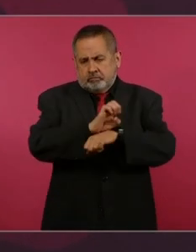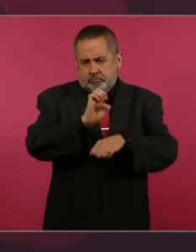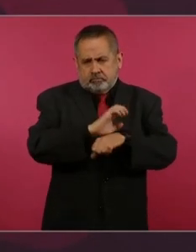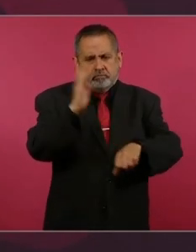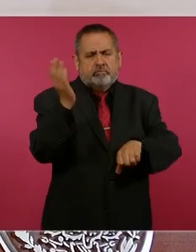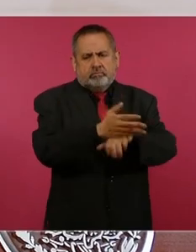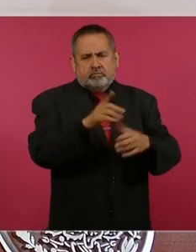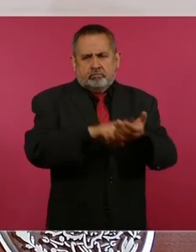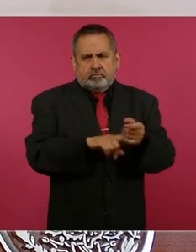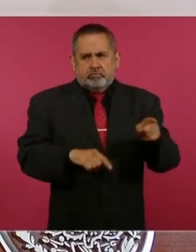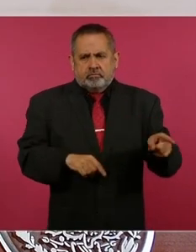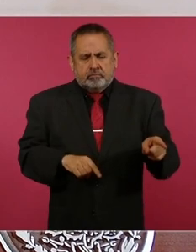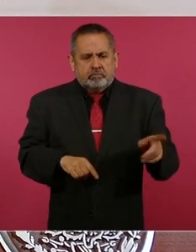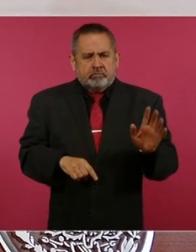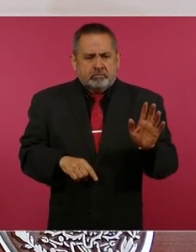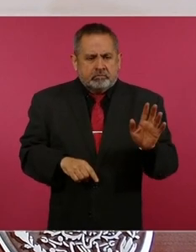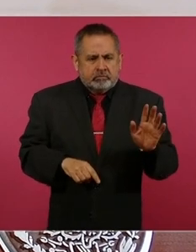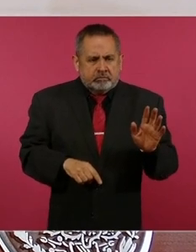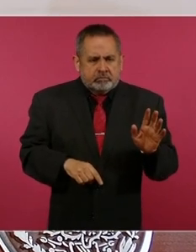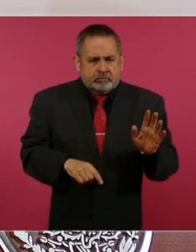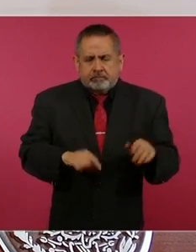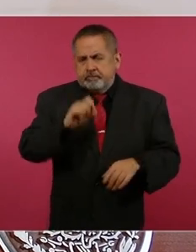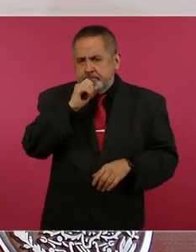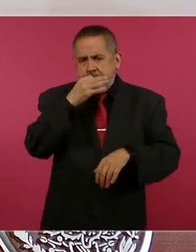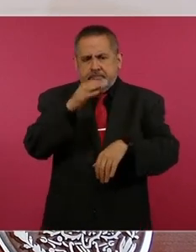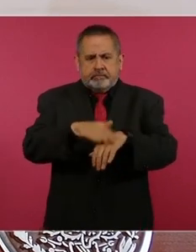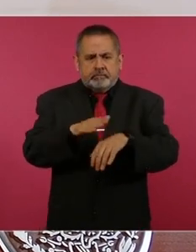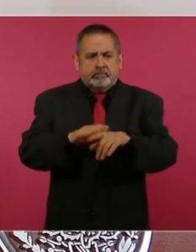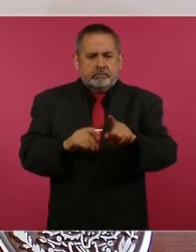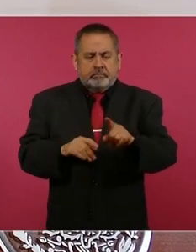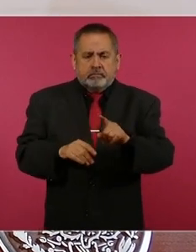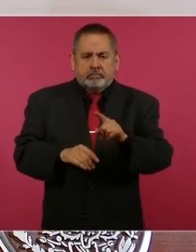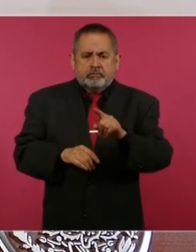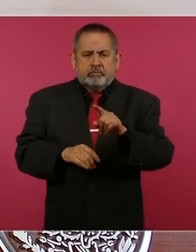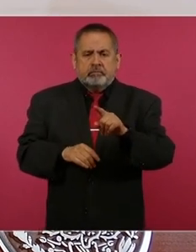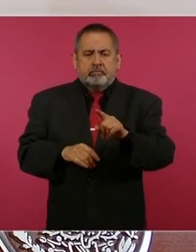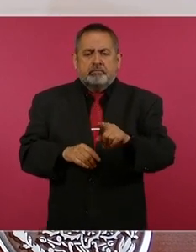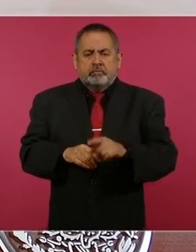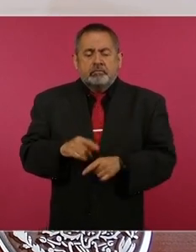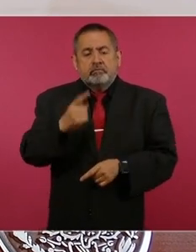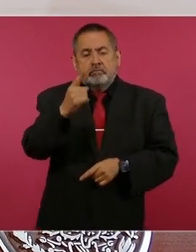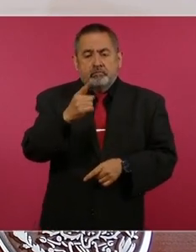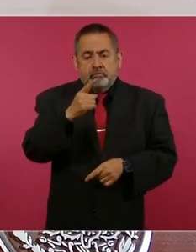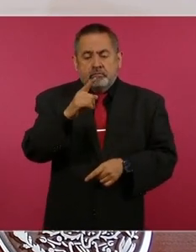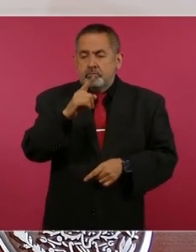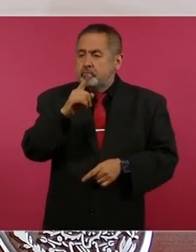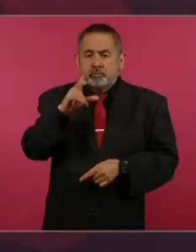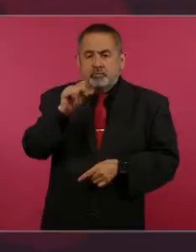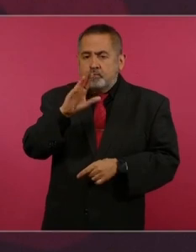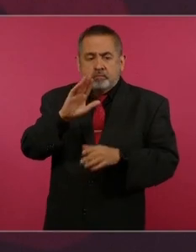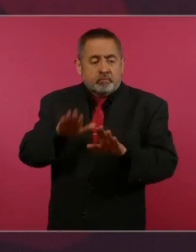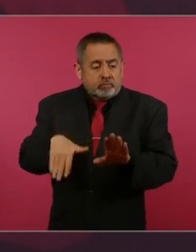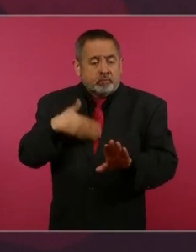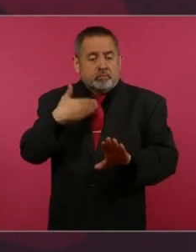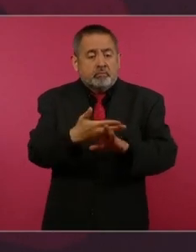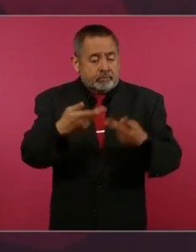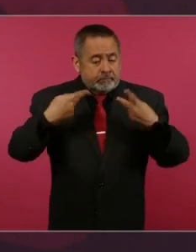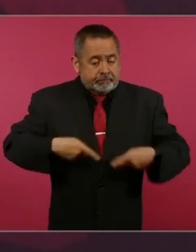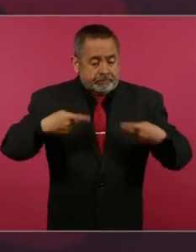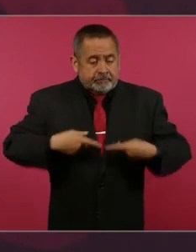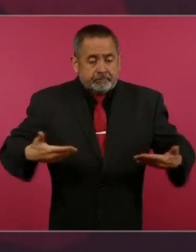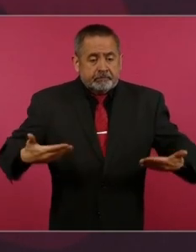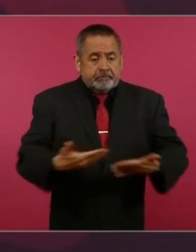de Ecuador. También decirle que esto no es de ninguna manera en contra